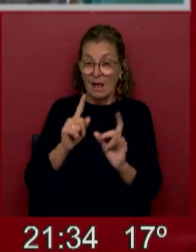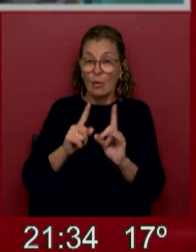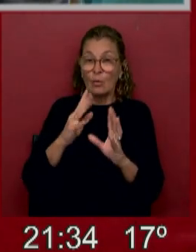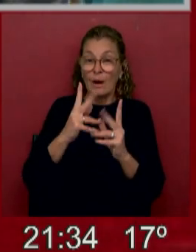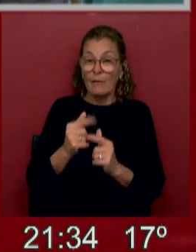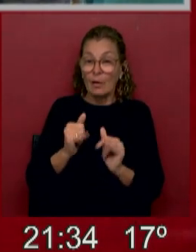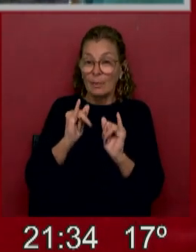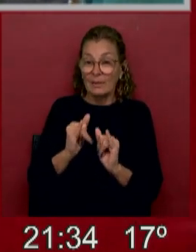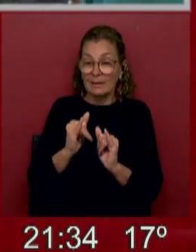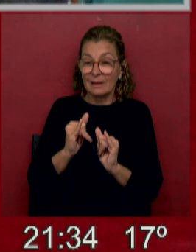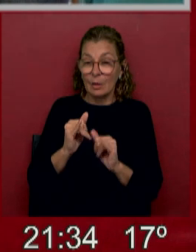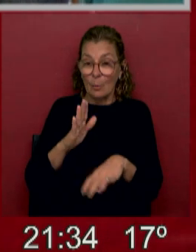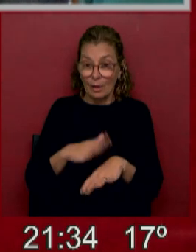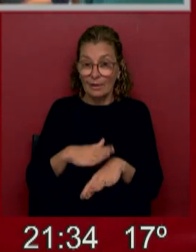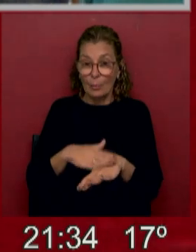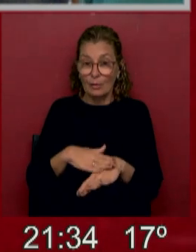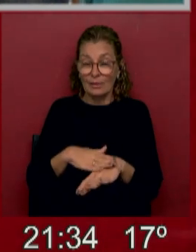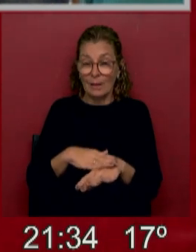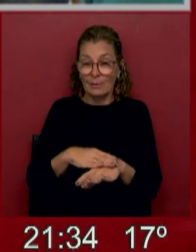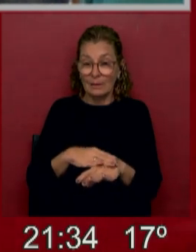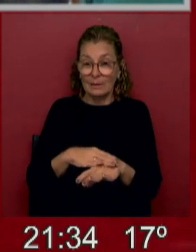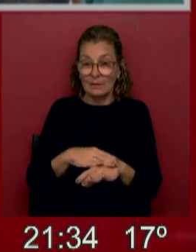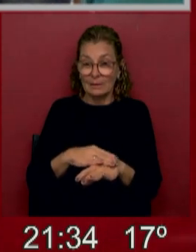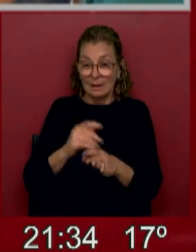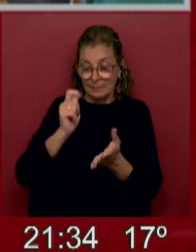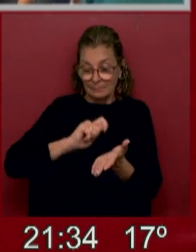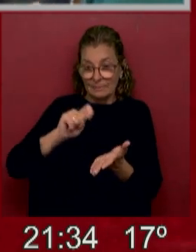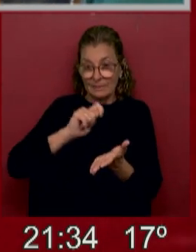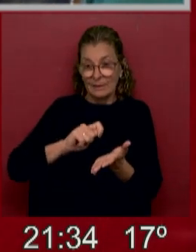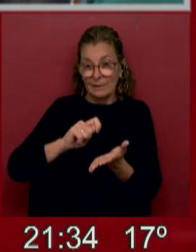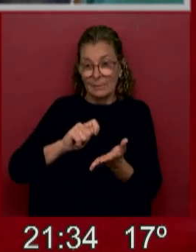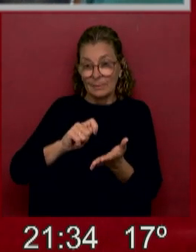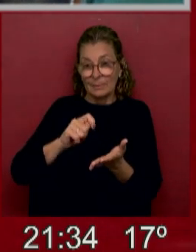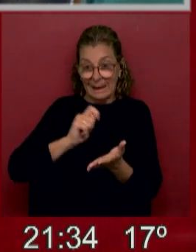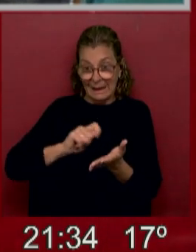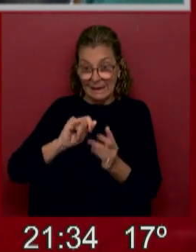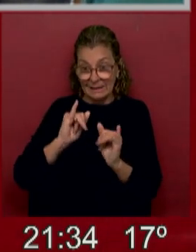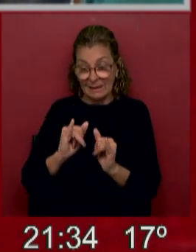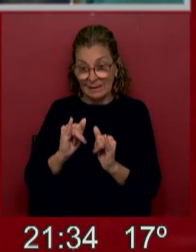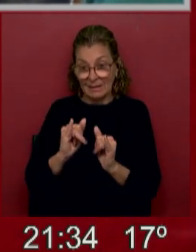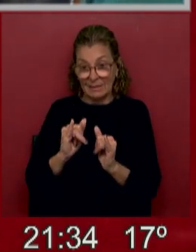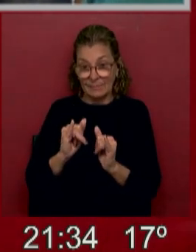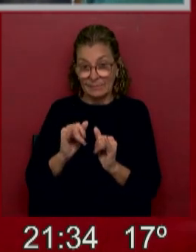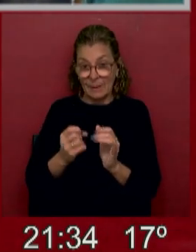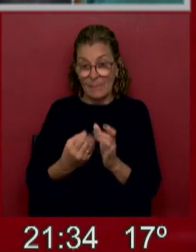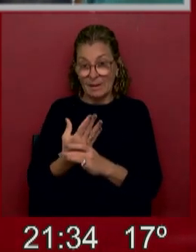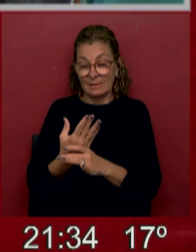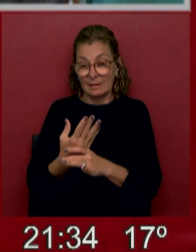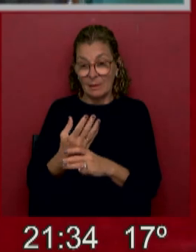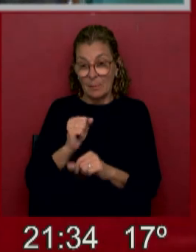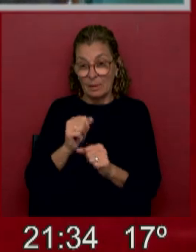sí, soy el que se encarga de unir las partes para que las letras sucedan, de repente ponerme a